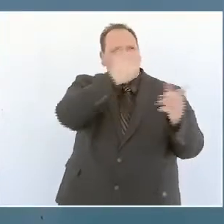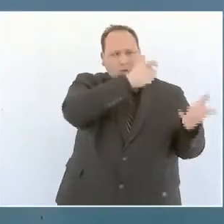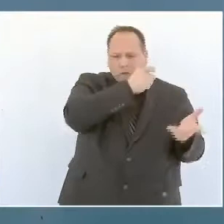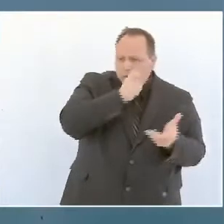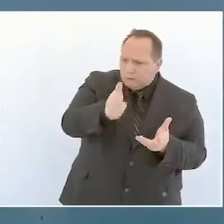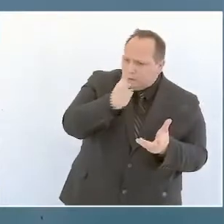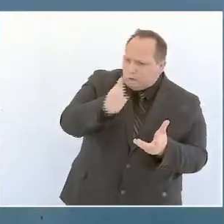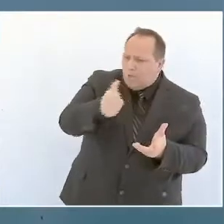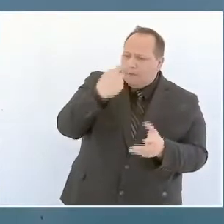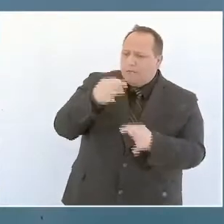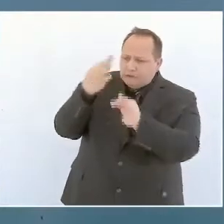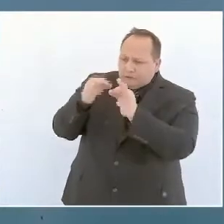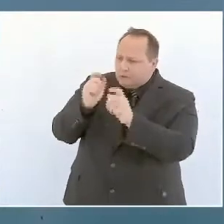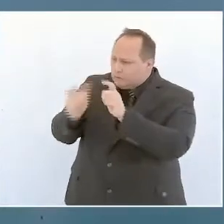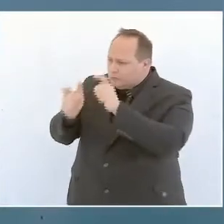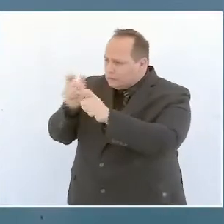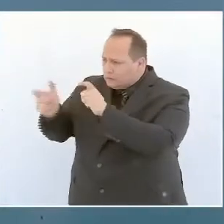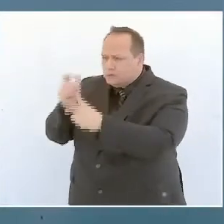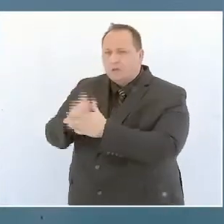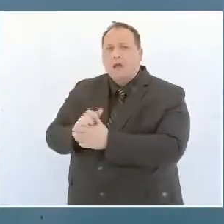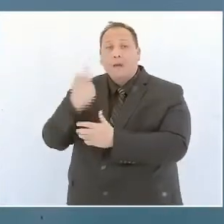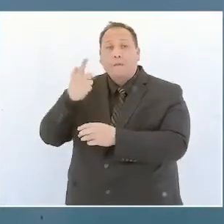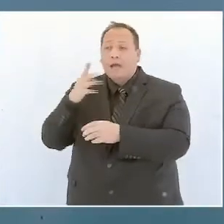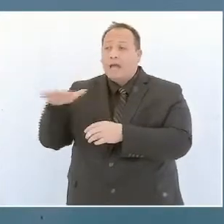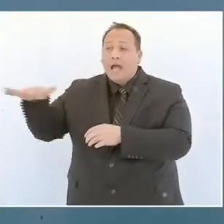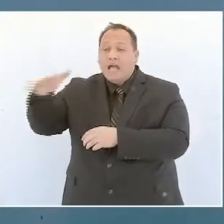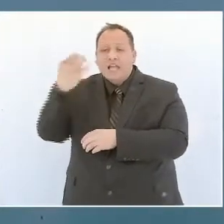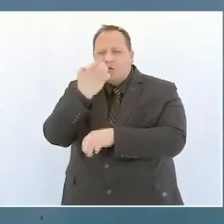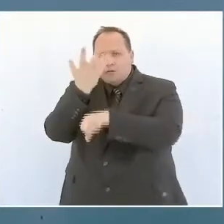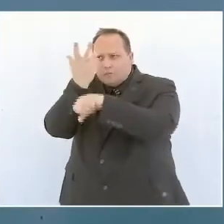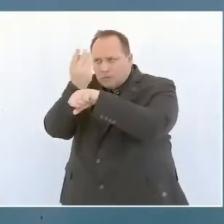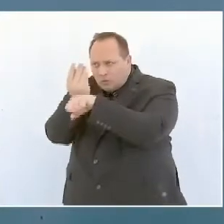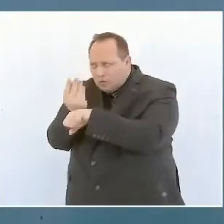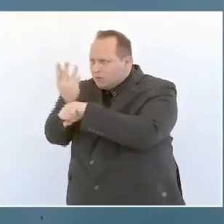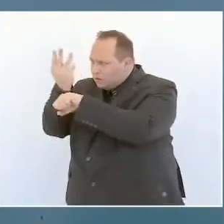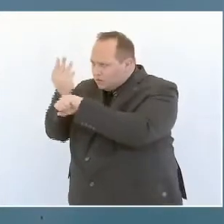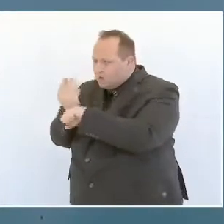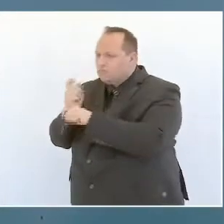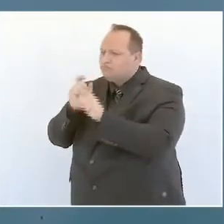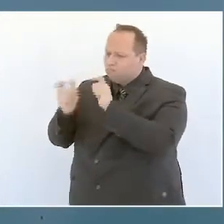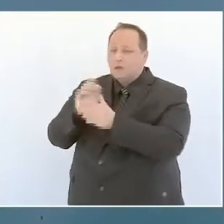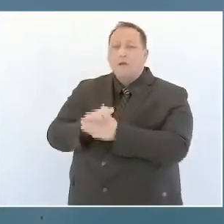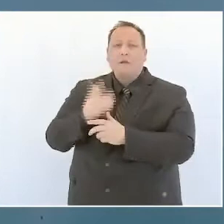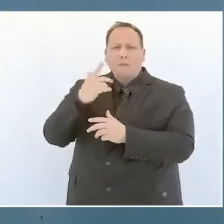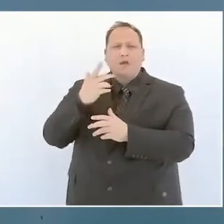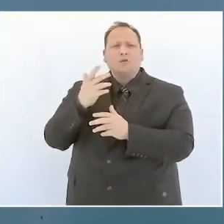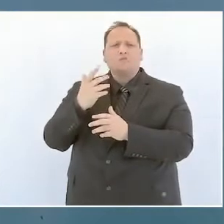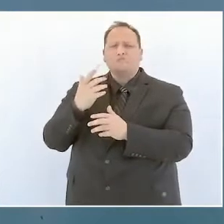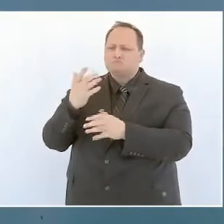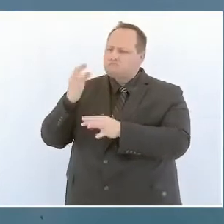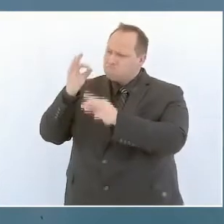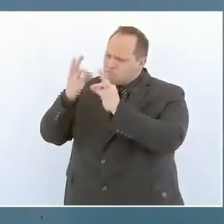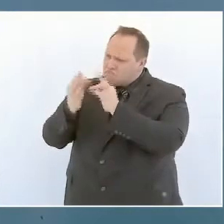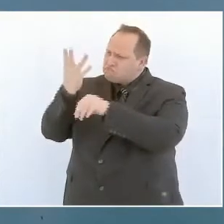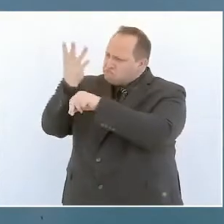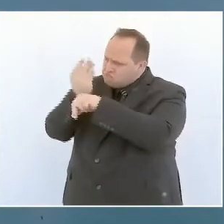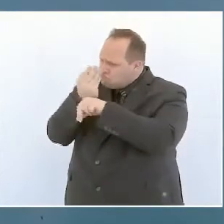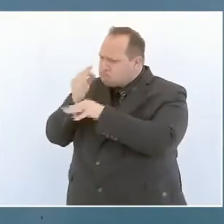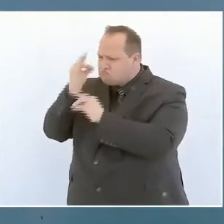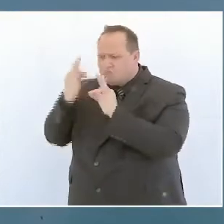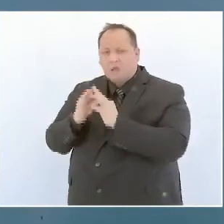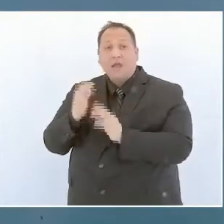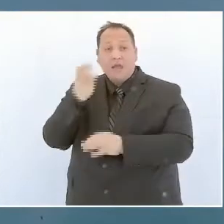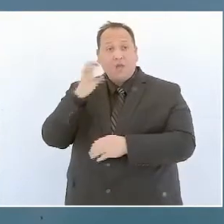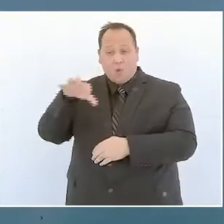el mantenimiento de las instalaciones, para que estén en buen estado